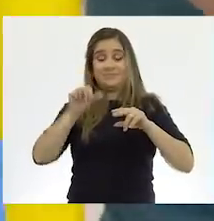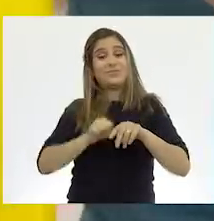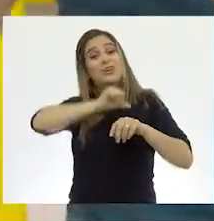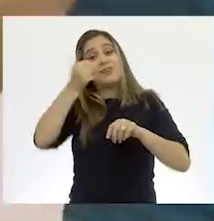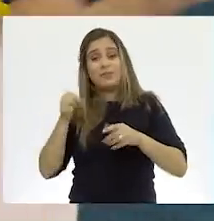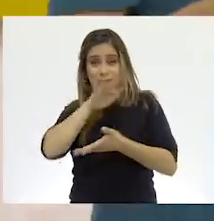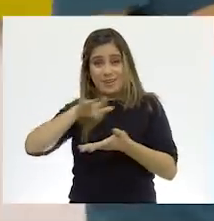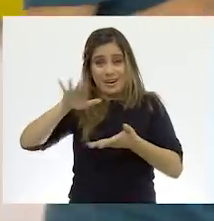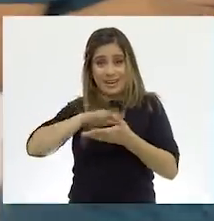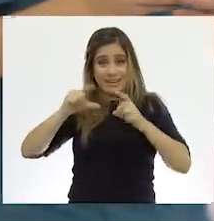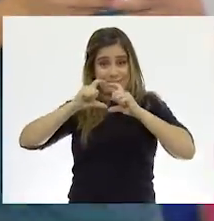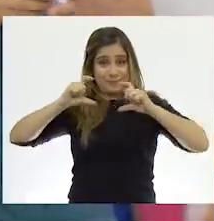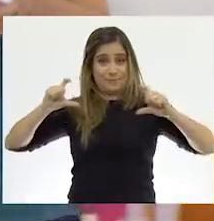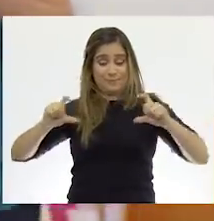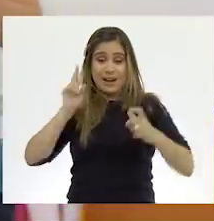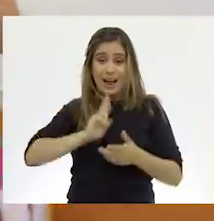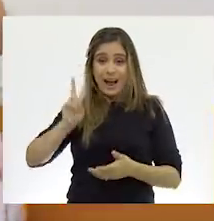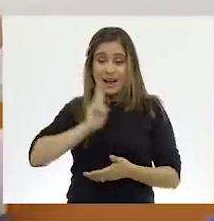dato.